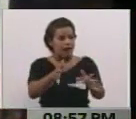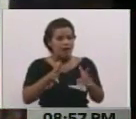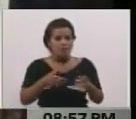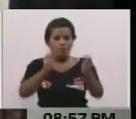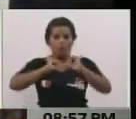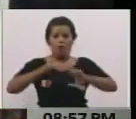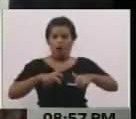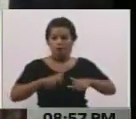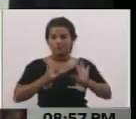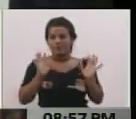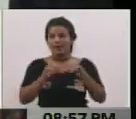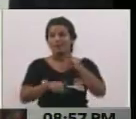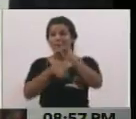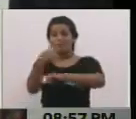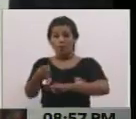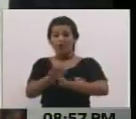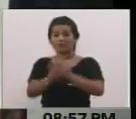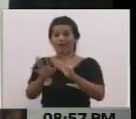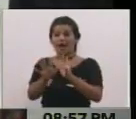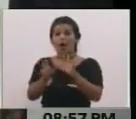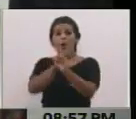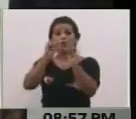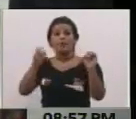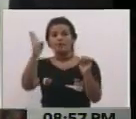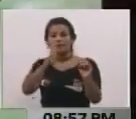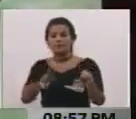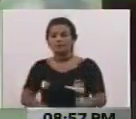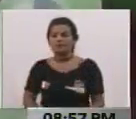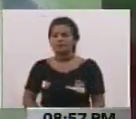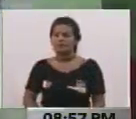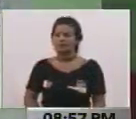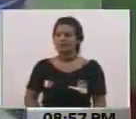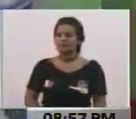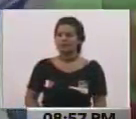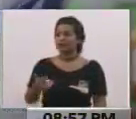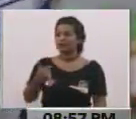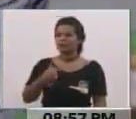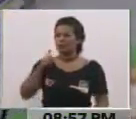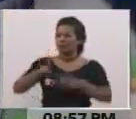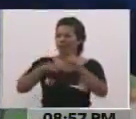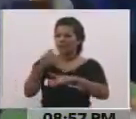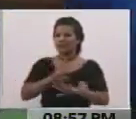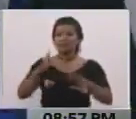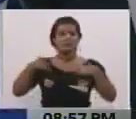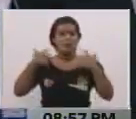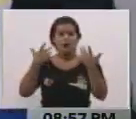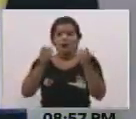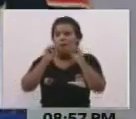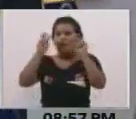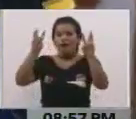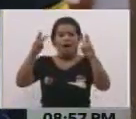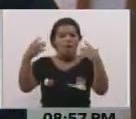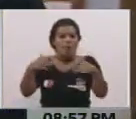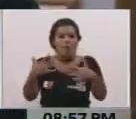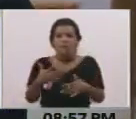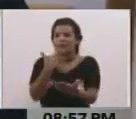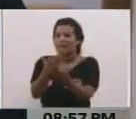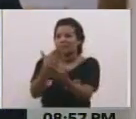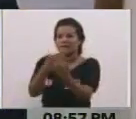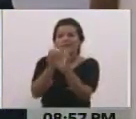a la final de unos Juegos Olímpicos. Ya yo decía, wow, mi Dios, gracias por esta